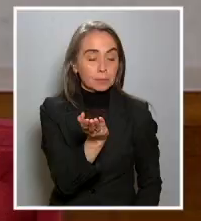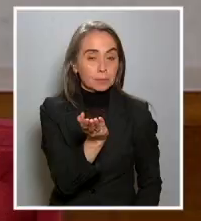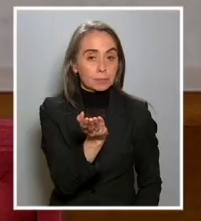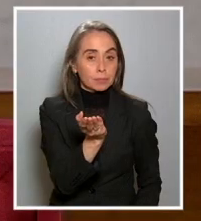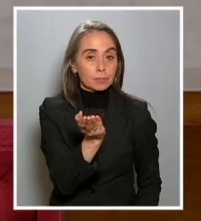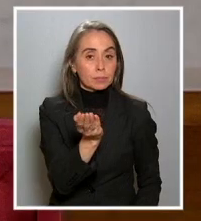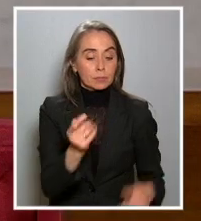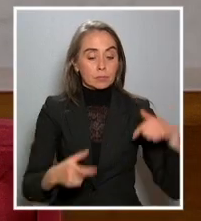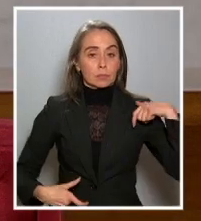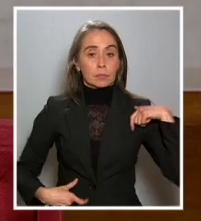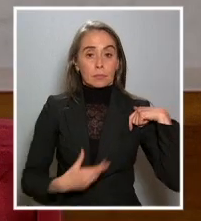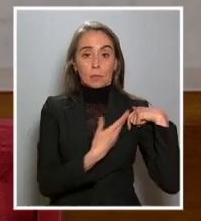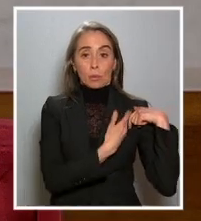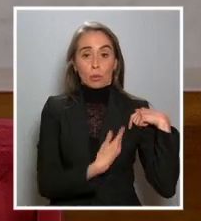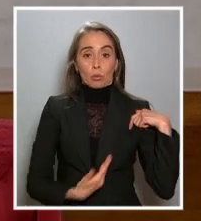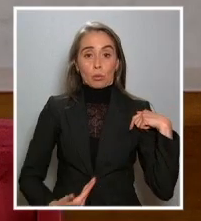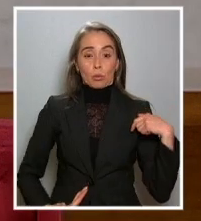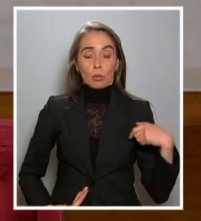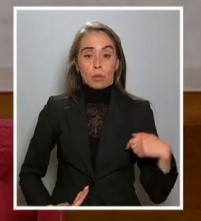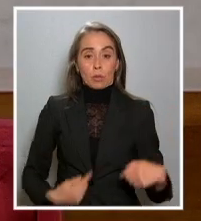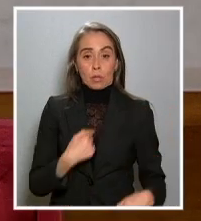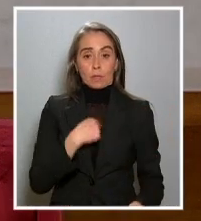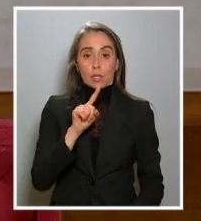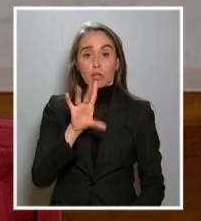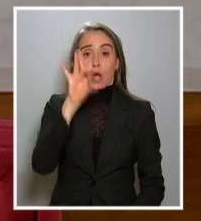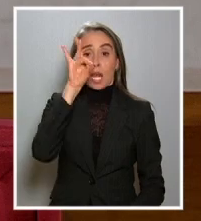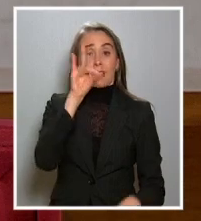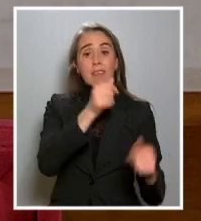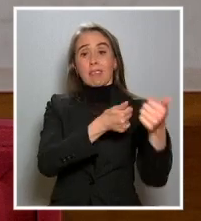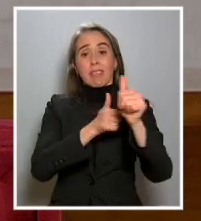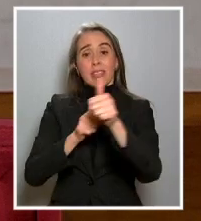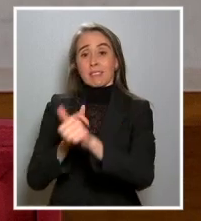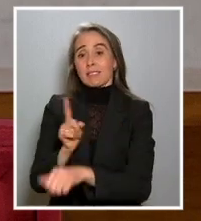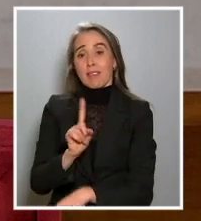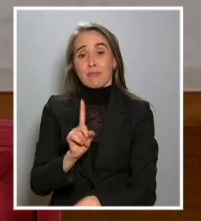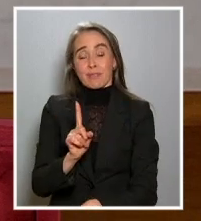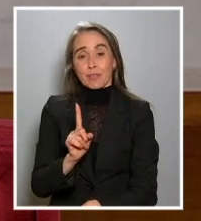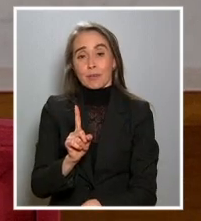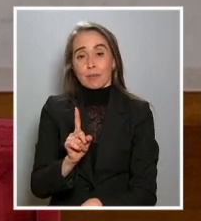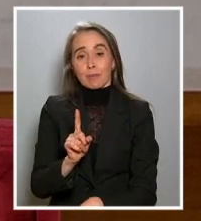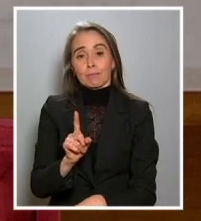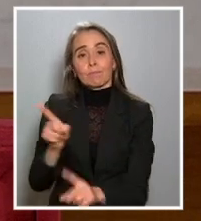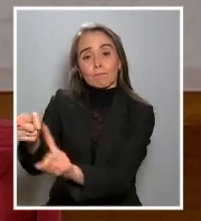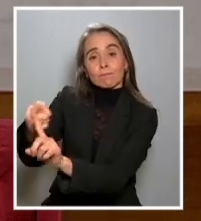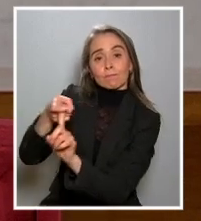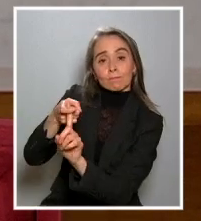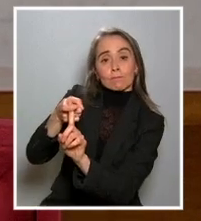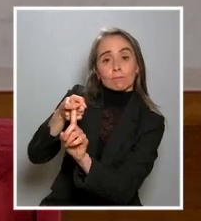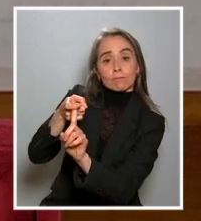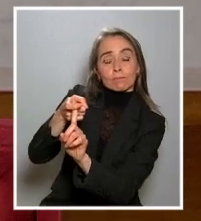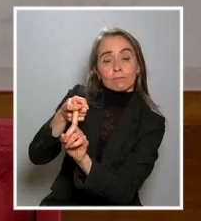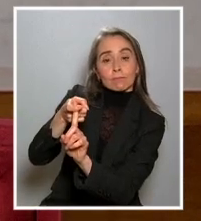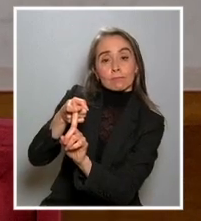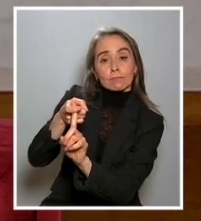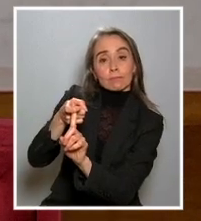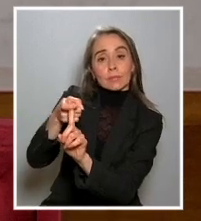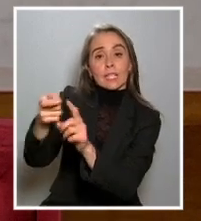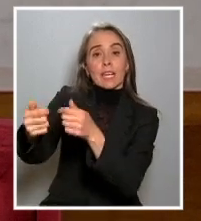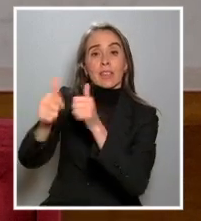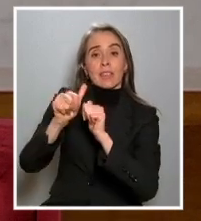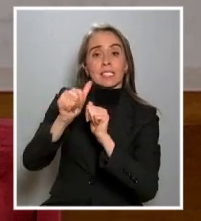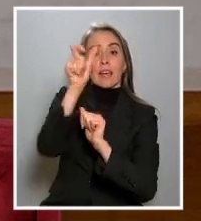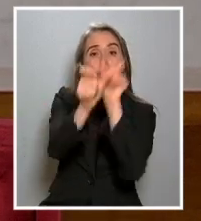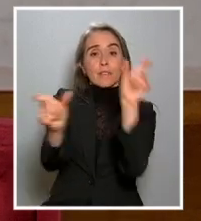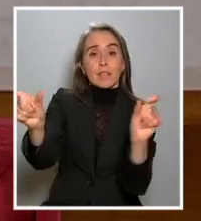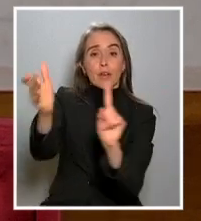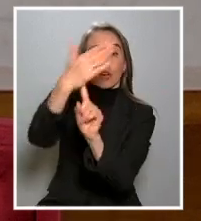un gobernante no elige los desafíos, hace suyo los desafíos que la patria